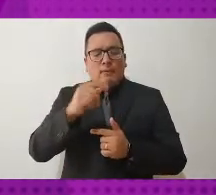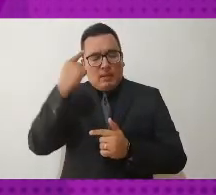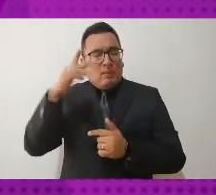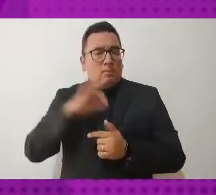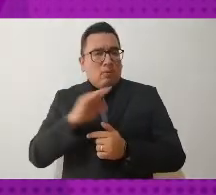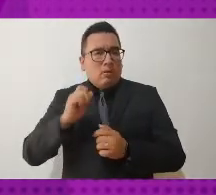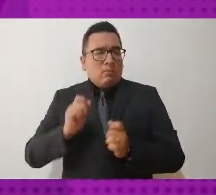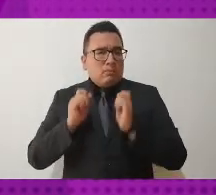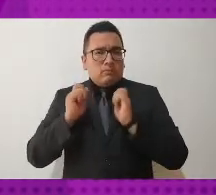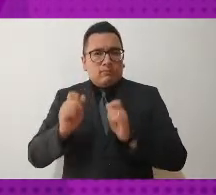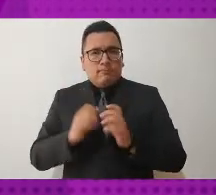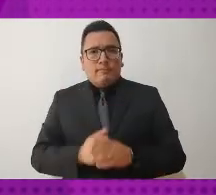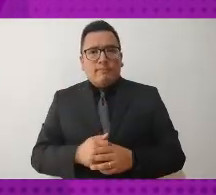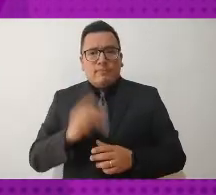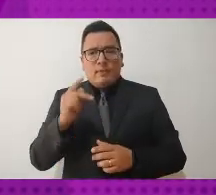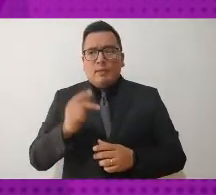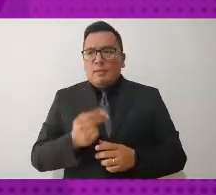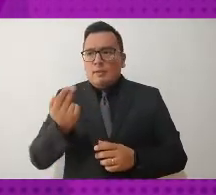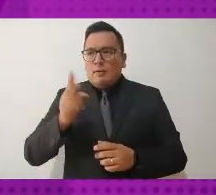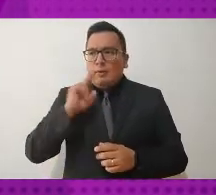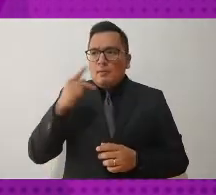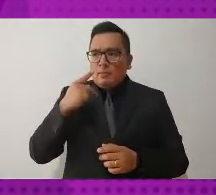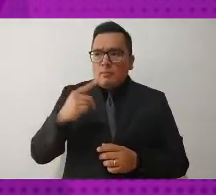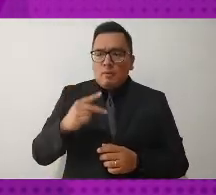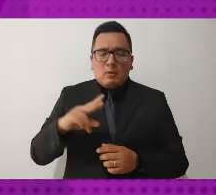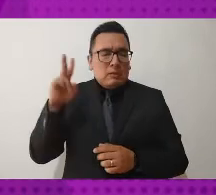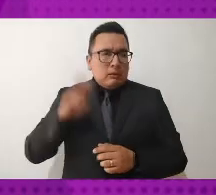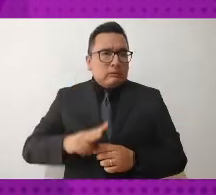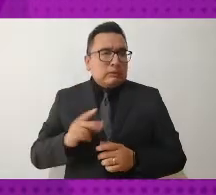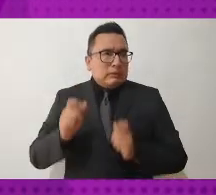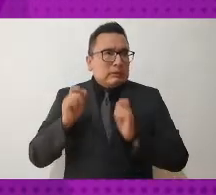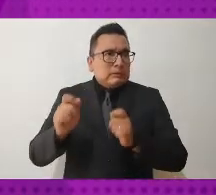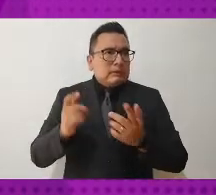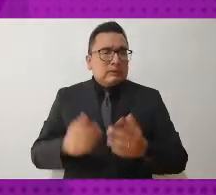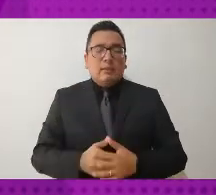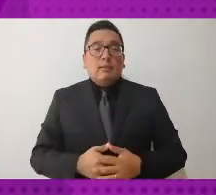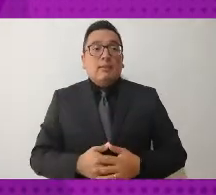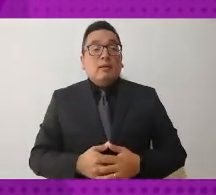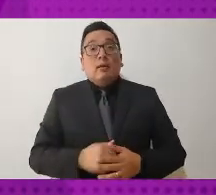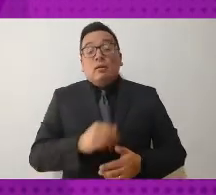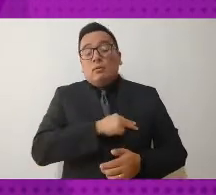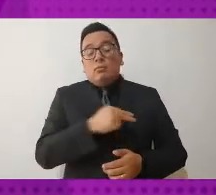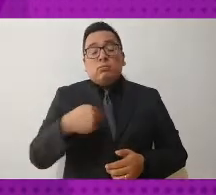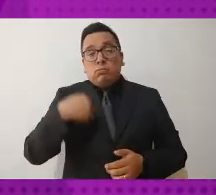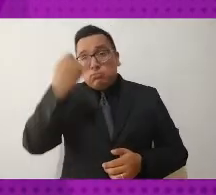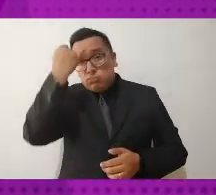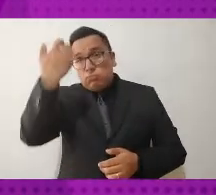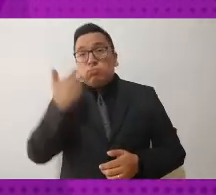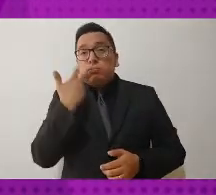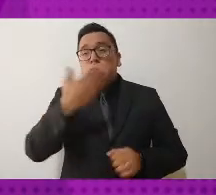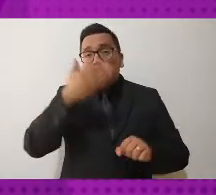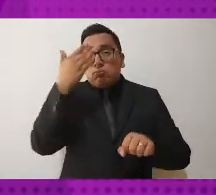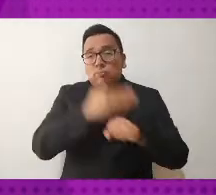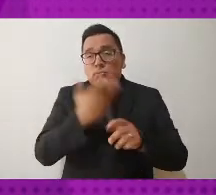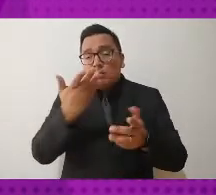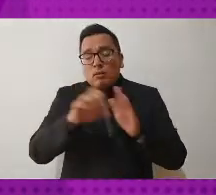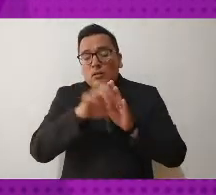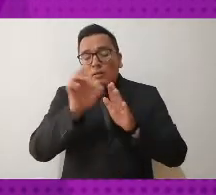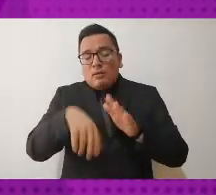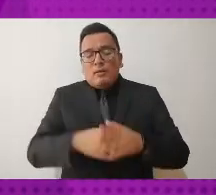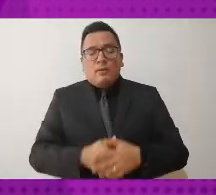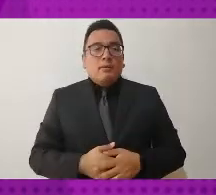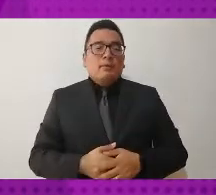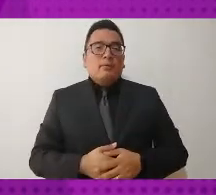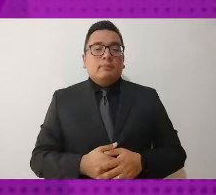elección popular y que realmente se va a garantizar ese espacio de las sanciones que queremos implementar aquí es que